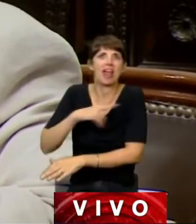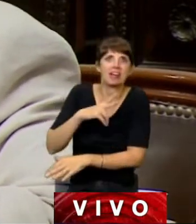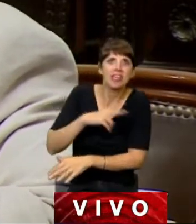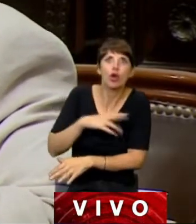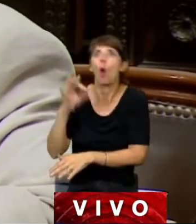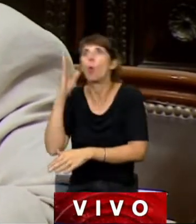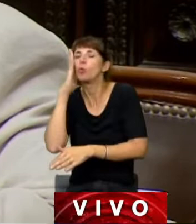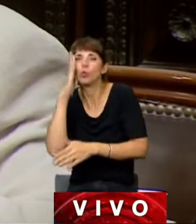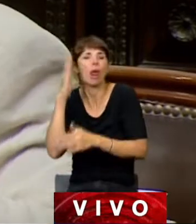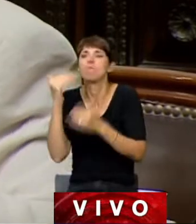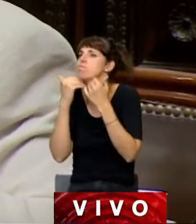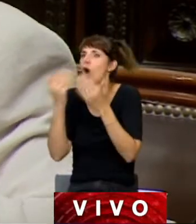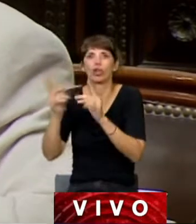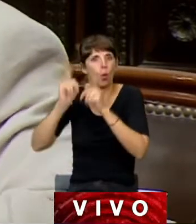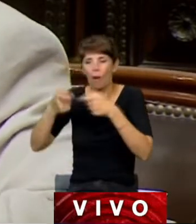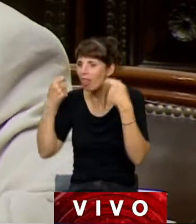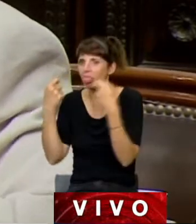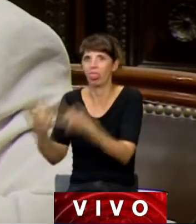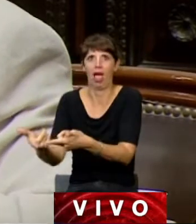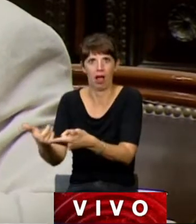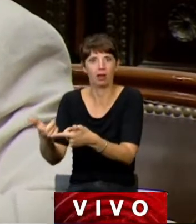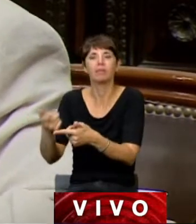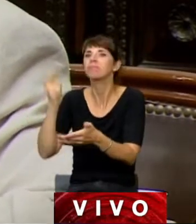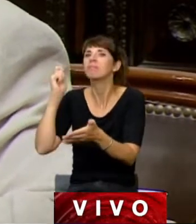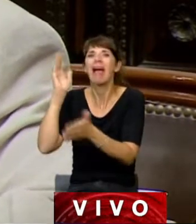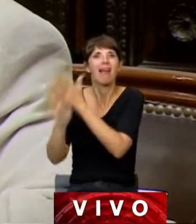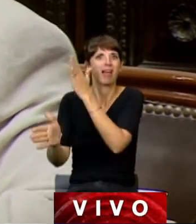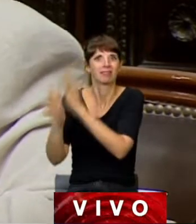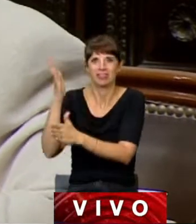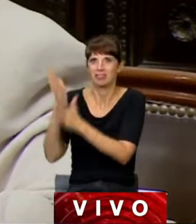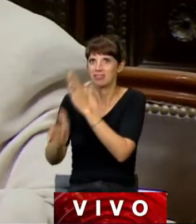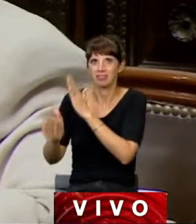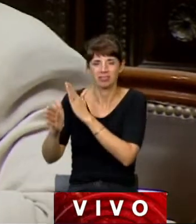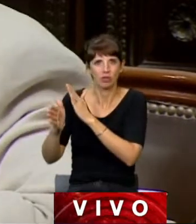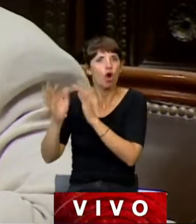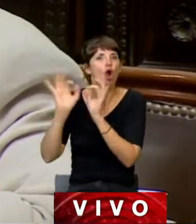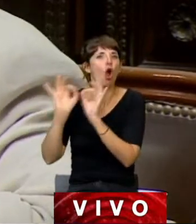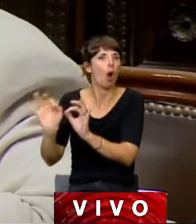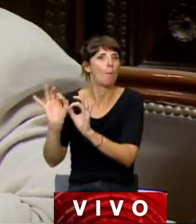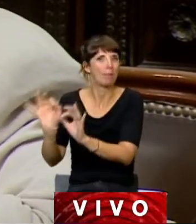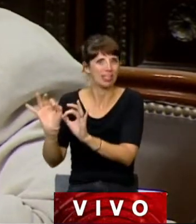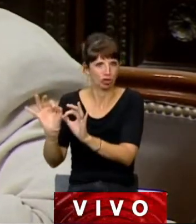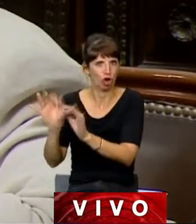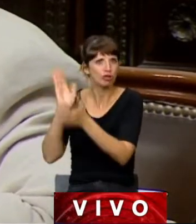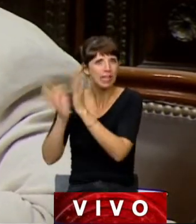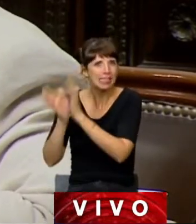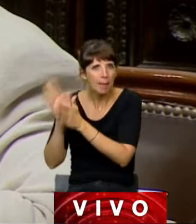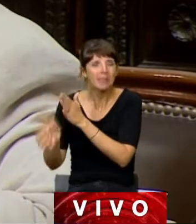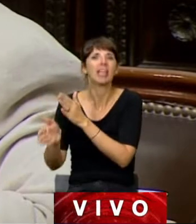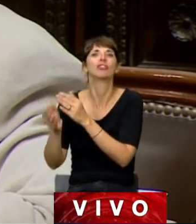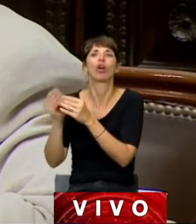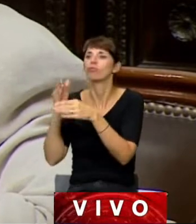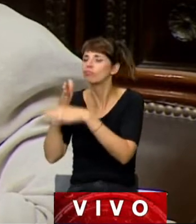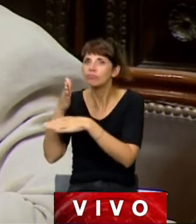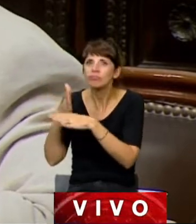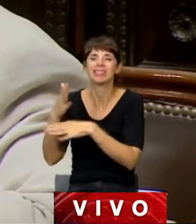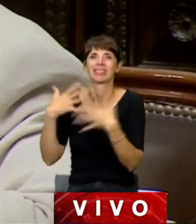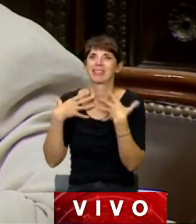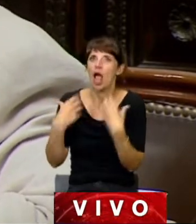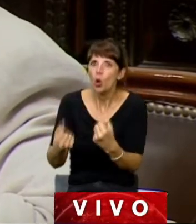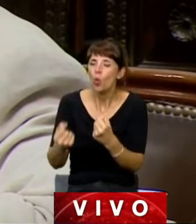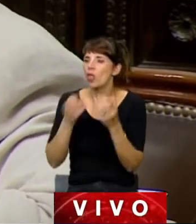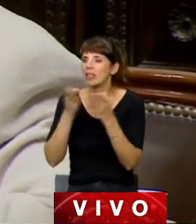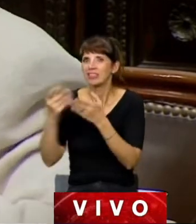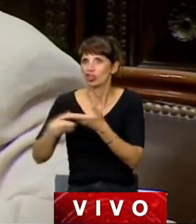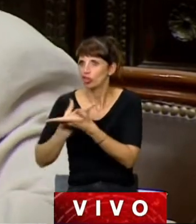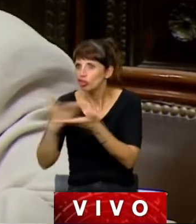con coberturas que son del 100% y que implican justamente acceso a la salud, a la asistencia social,